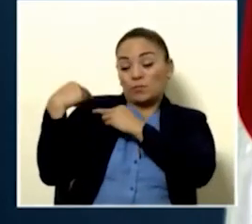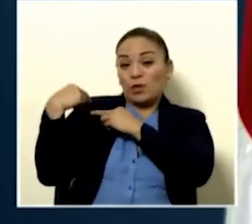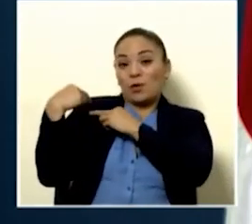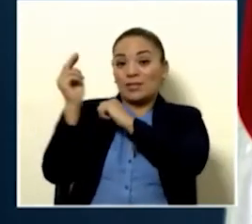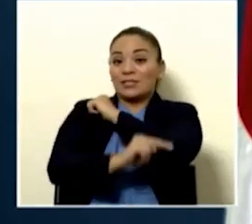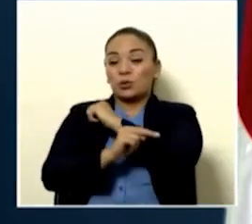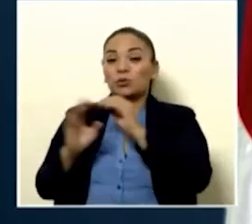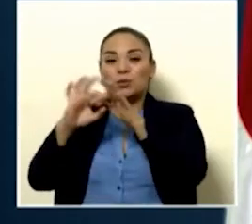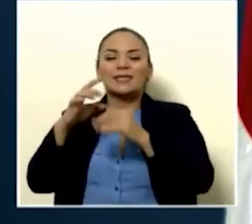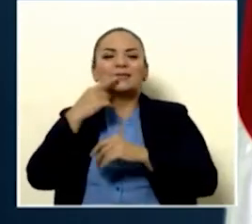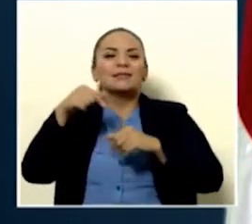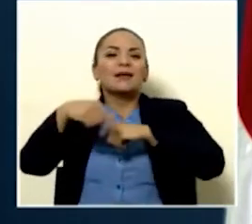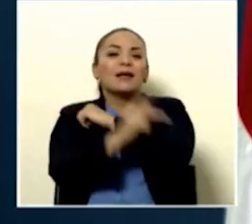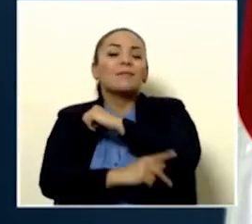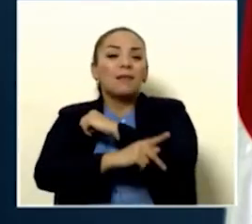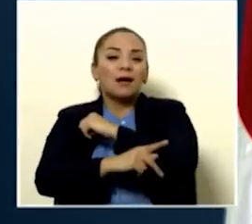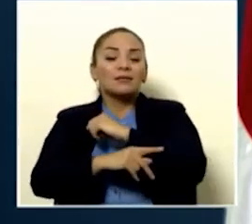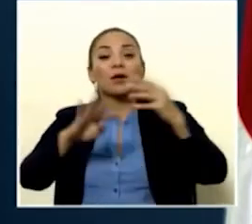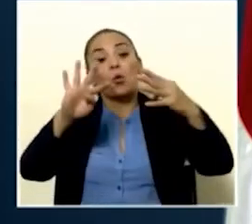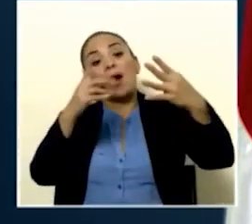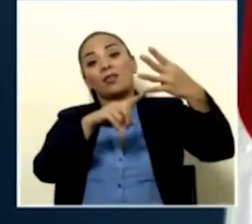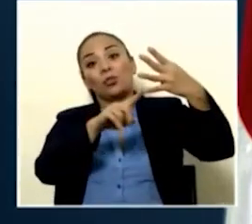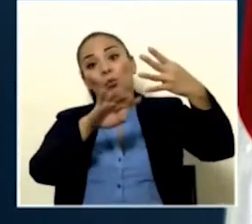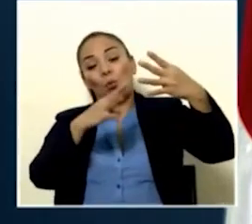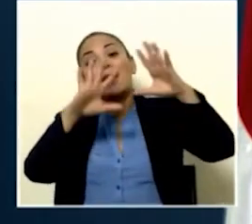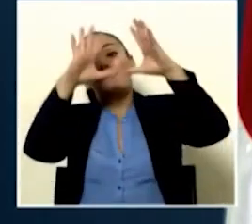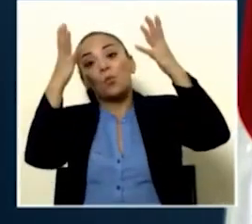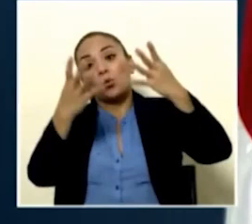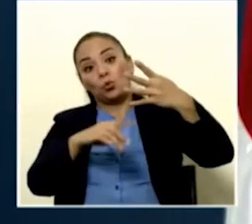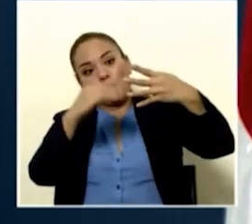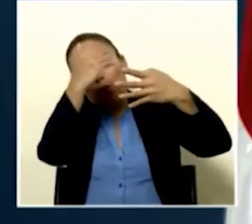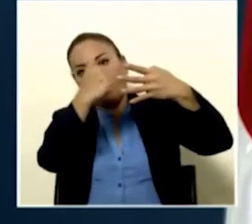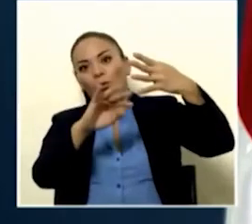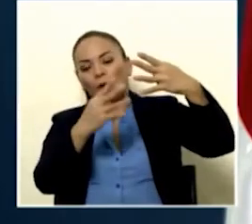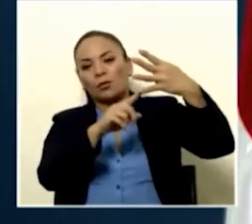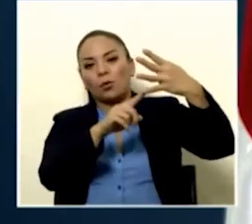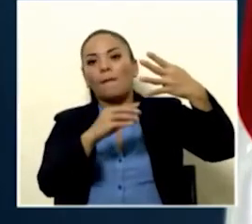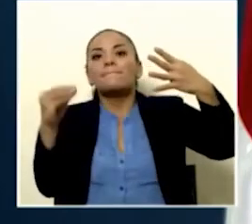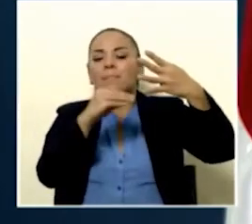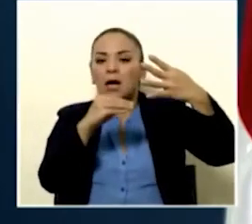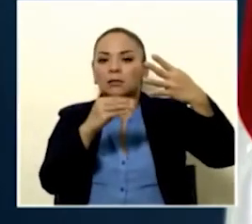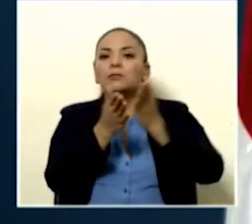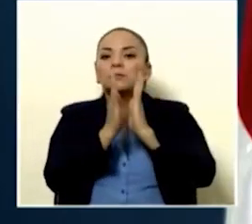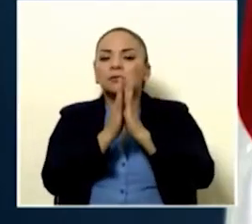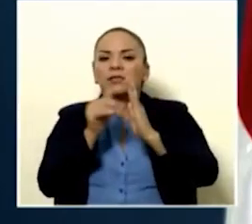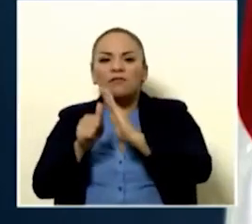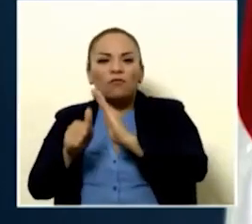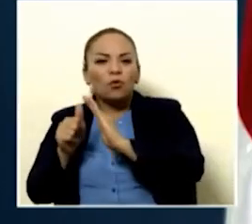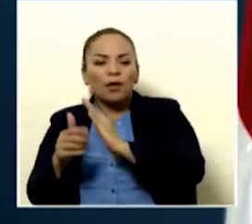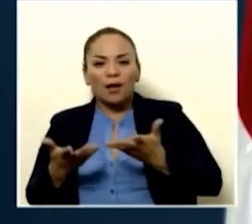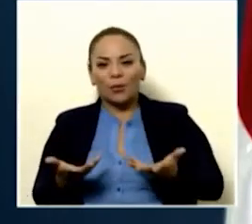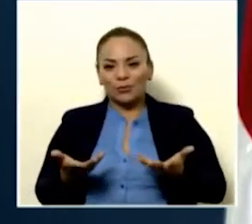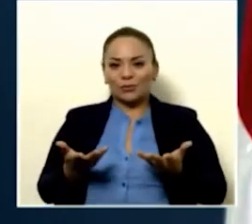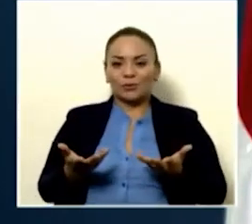el país número 4 en el mundo con la mayor cantidad de solicitudes de refugio.